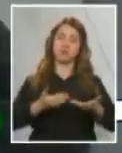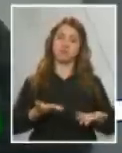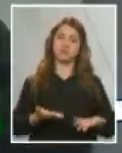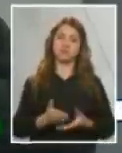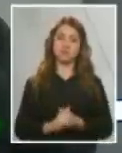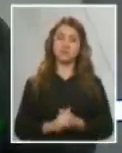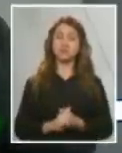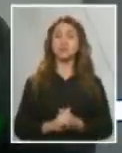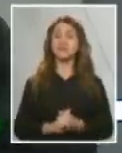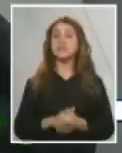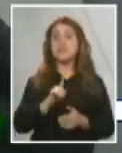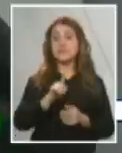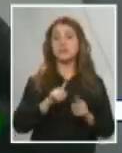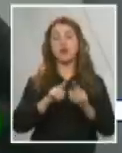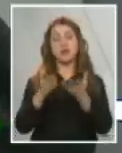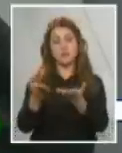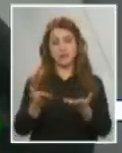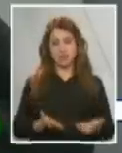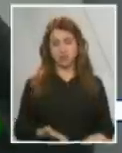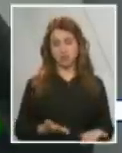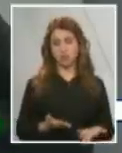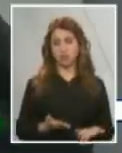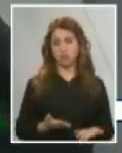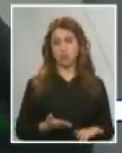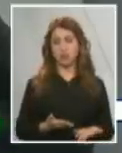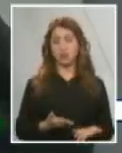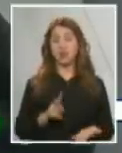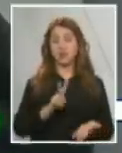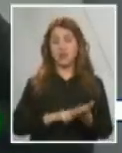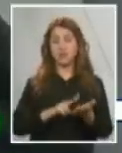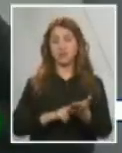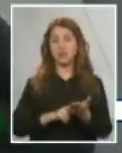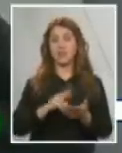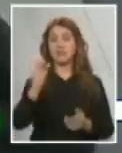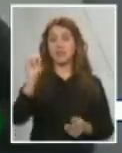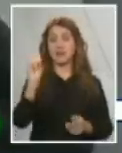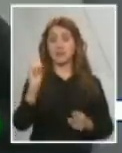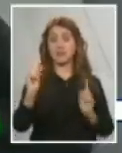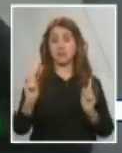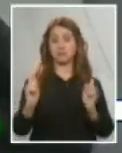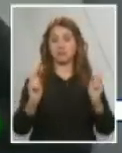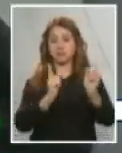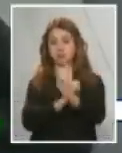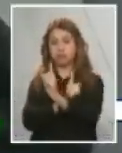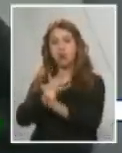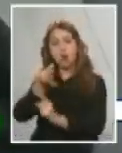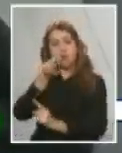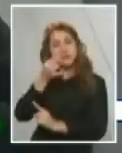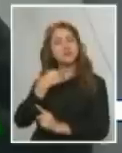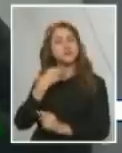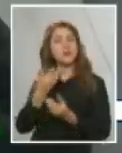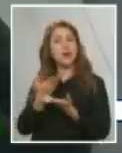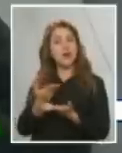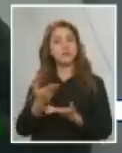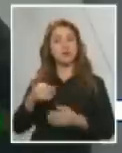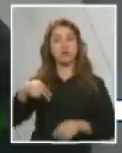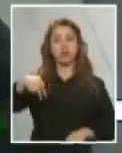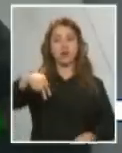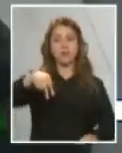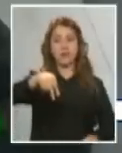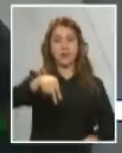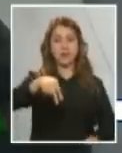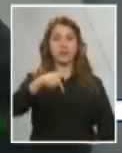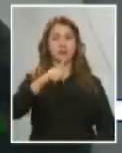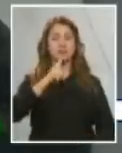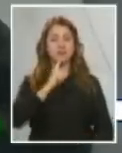Entonces, esa también es como la invitación a realmente ubicarse, observar lo que pasa cuando uno va caminando,